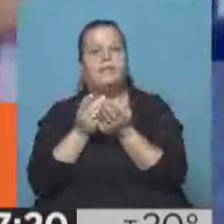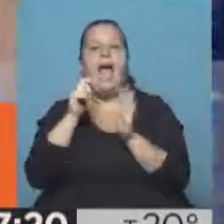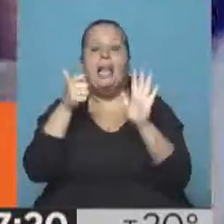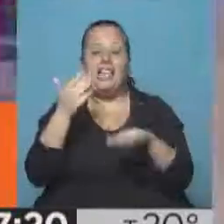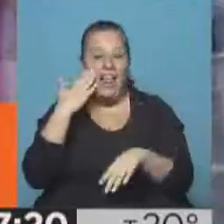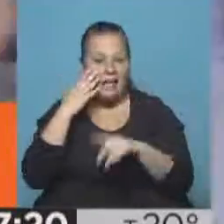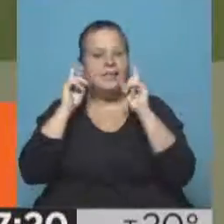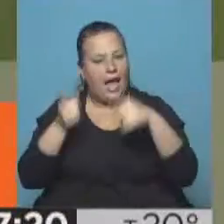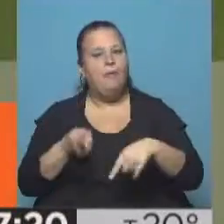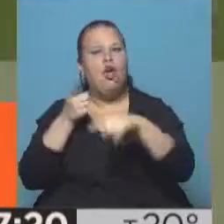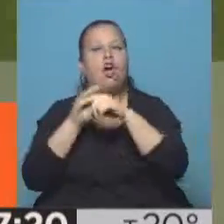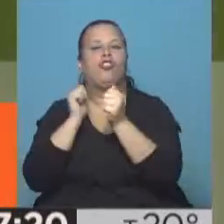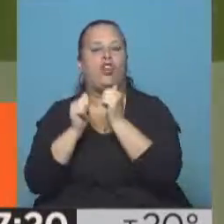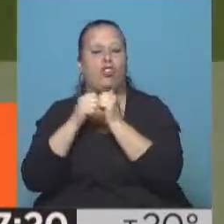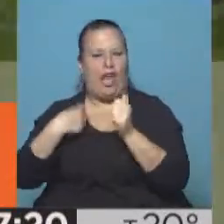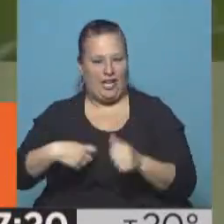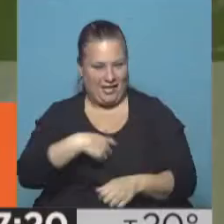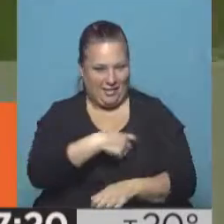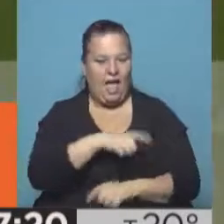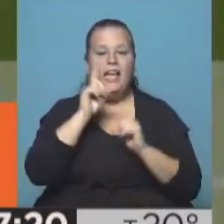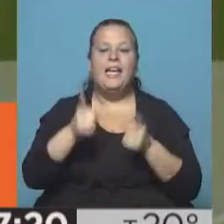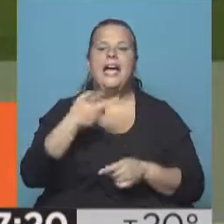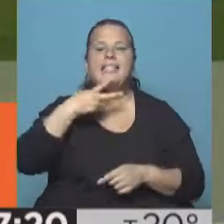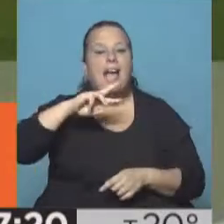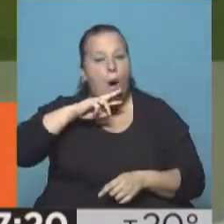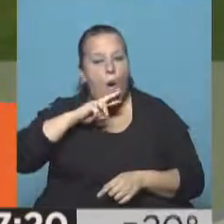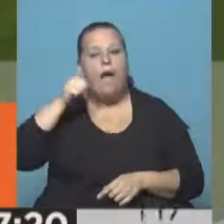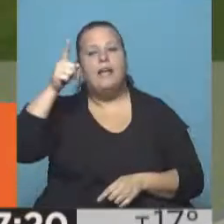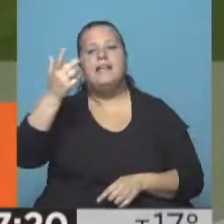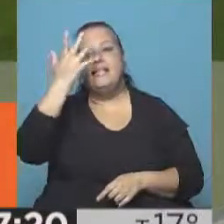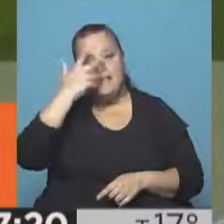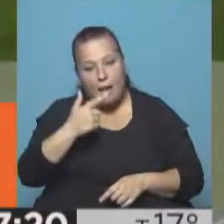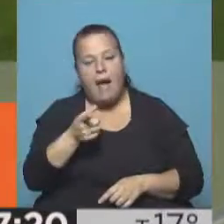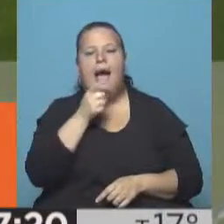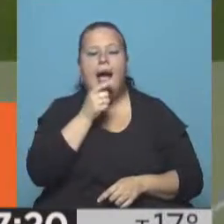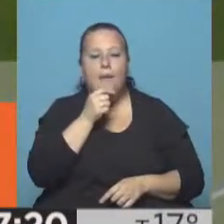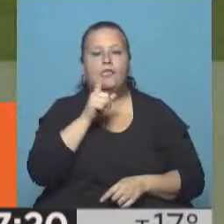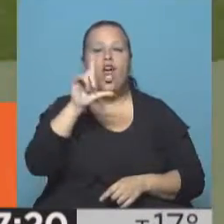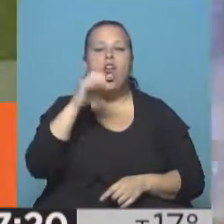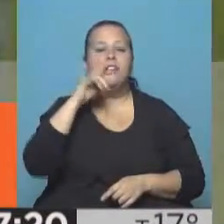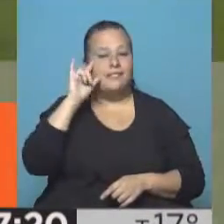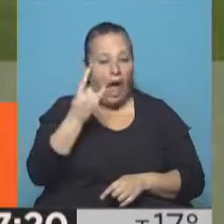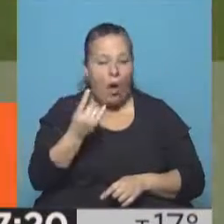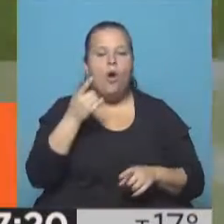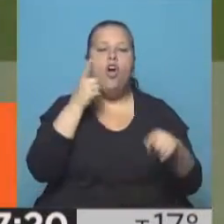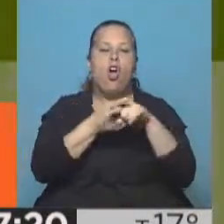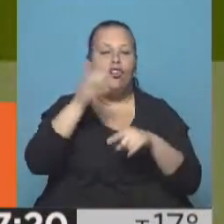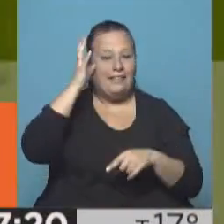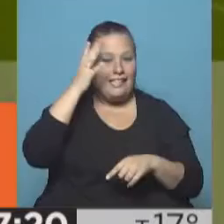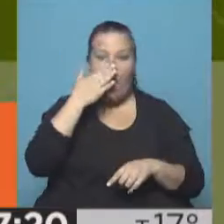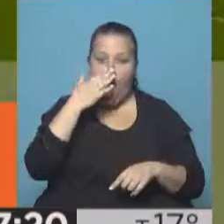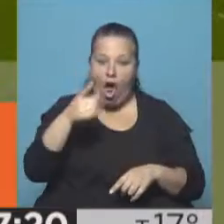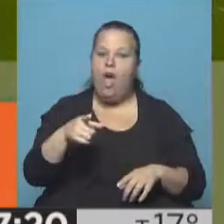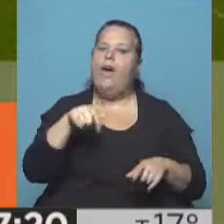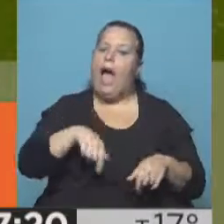18 hará lo propio frente a Rosario Central. Y en San Juan, San Martín con el arbitraje de Patricio Lustó enfrentará a Talleres de Córdoba. Un Talleres